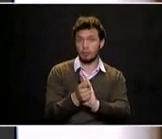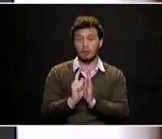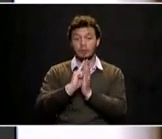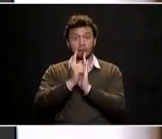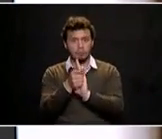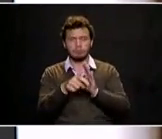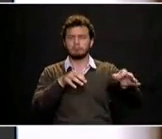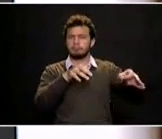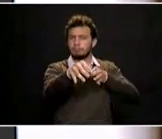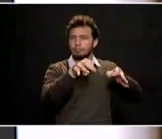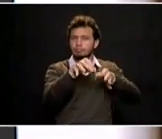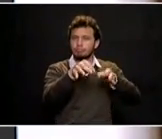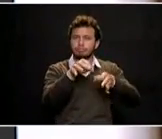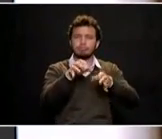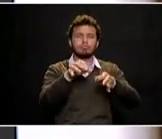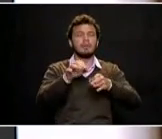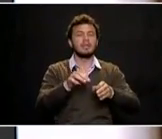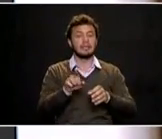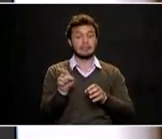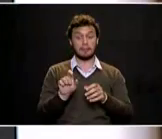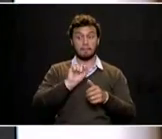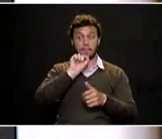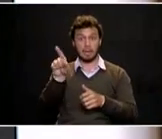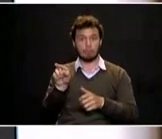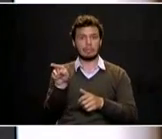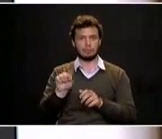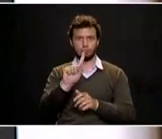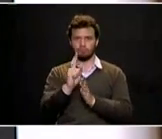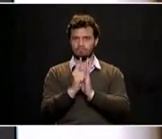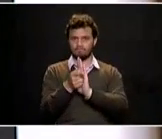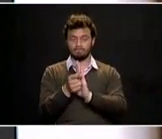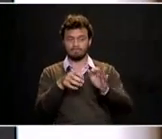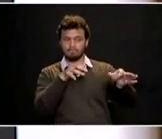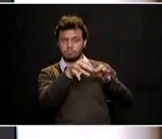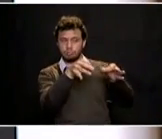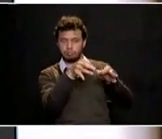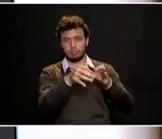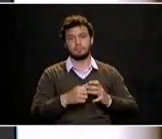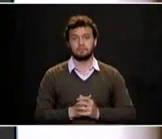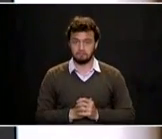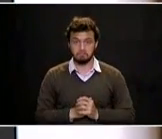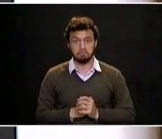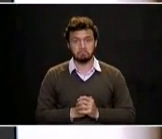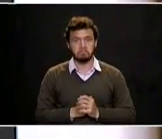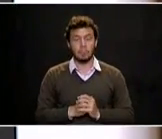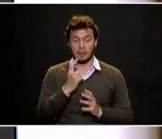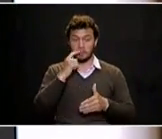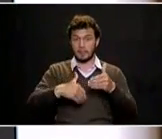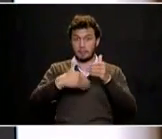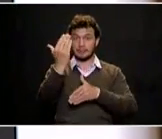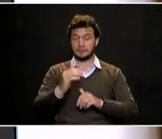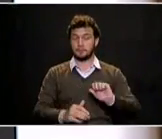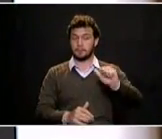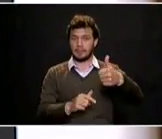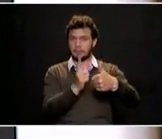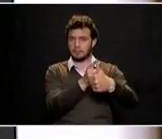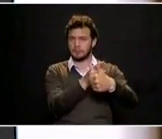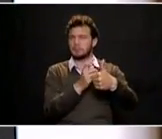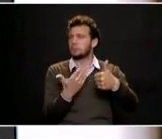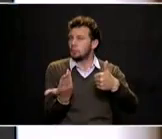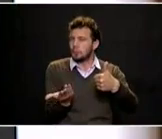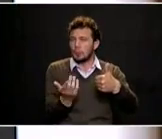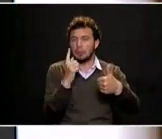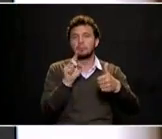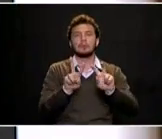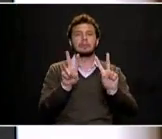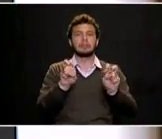lo que tenga que decir frente a esa pregunta. Y vamos a iniciar entonces con el primer bloque, que se lo vamos a dedicar a movilidad, y tiene la